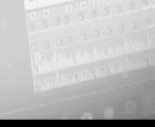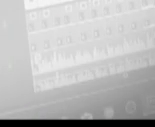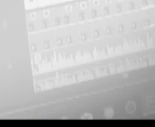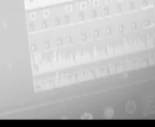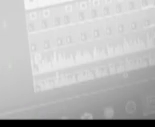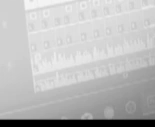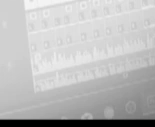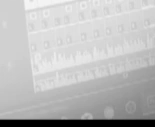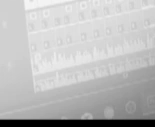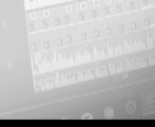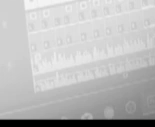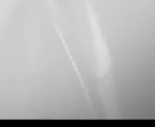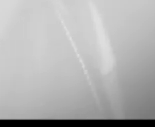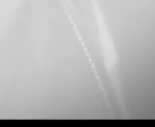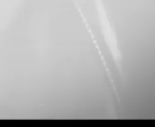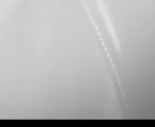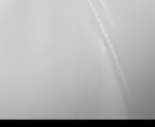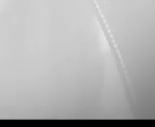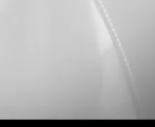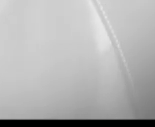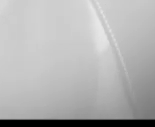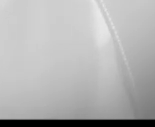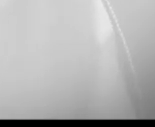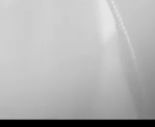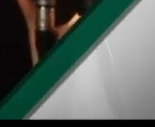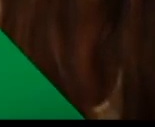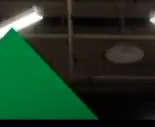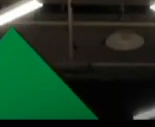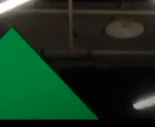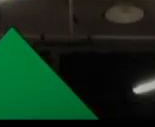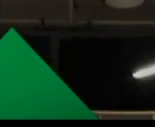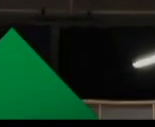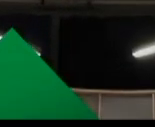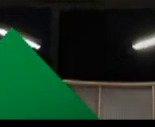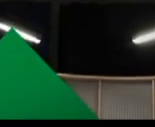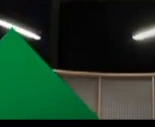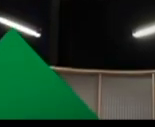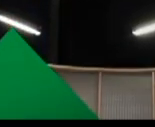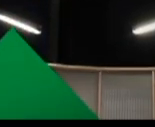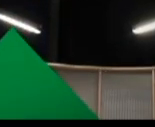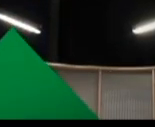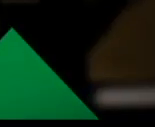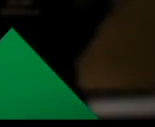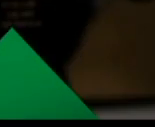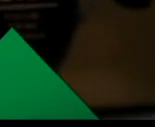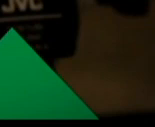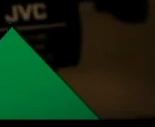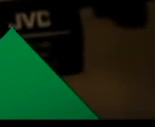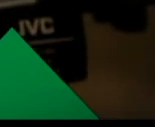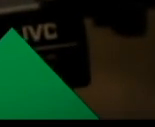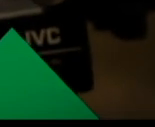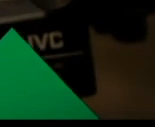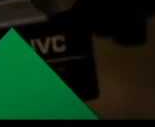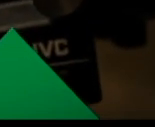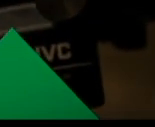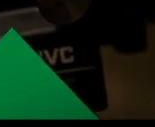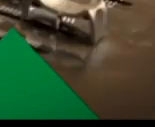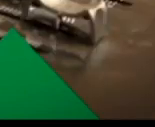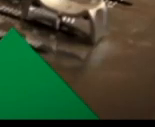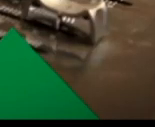los interesados a unirse a los Diplomados 2019. Regístrate en